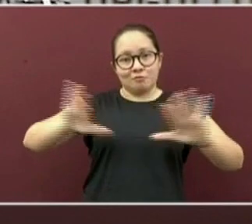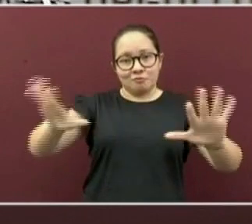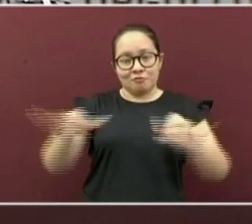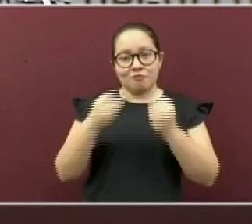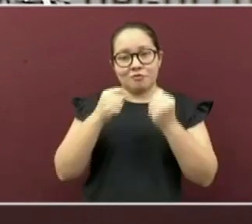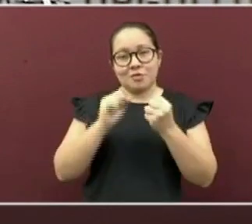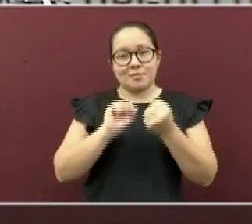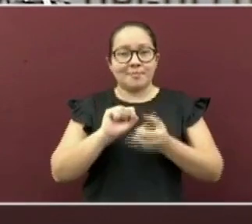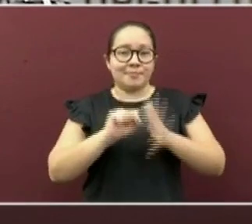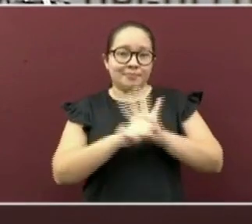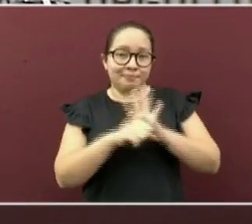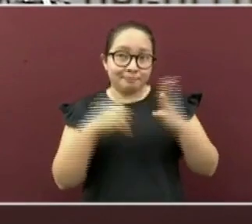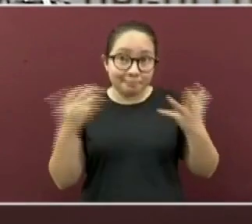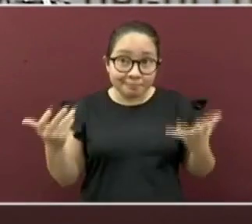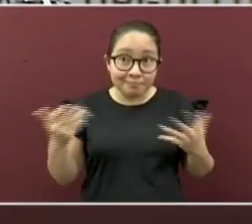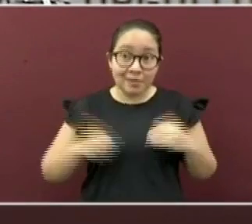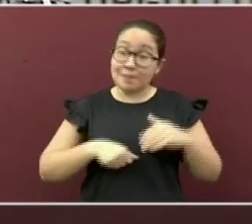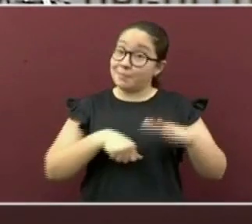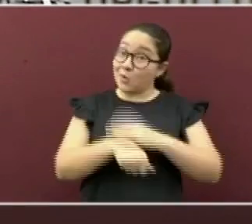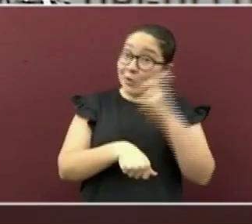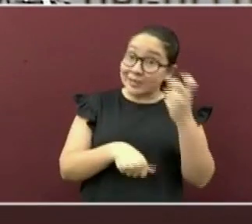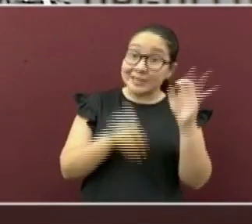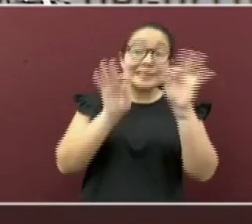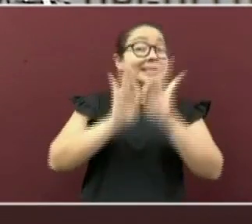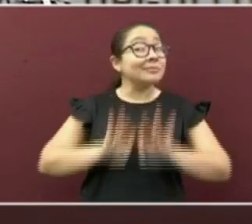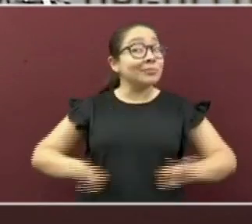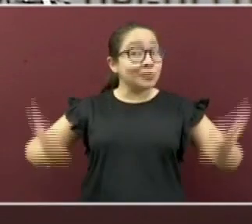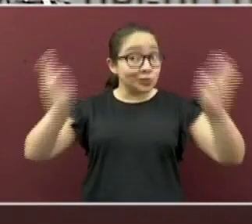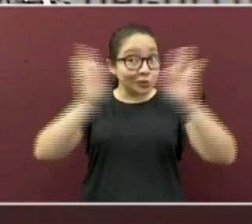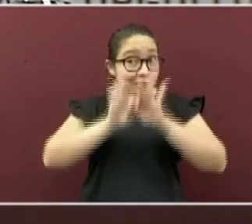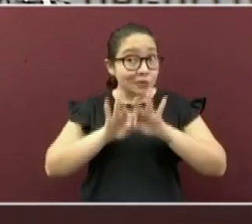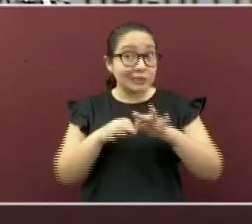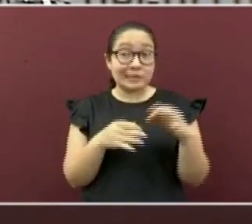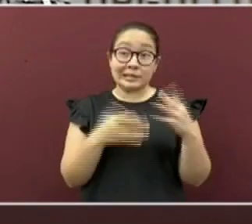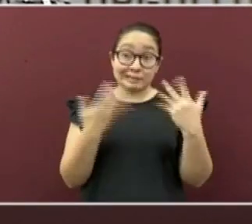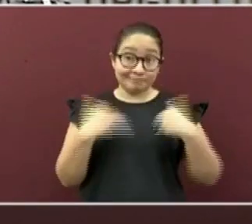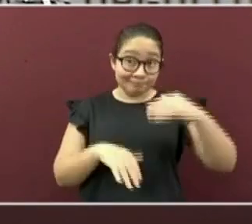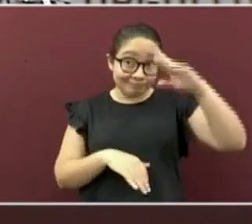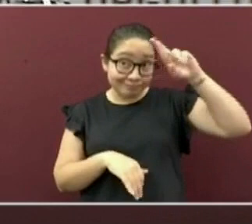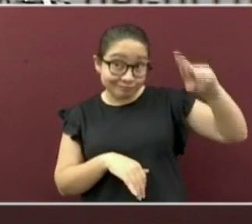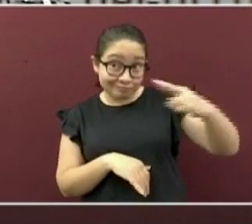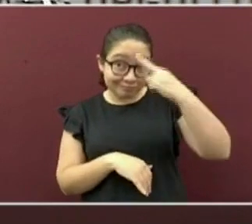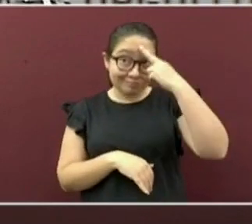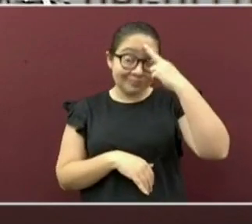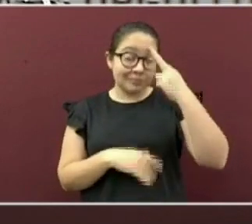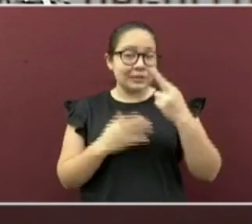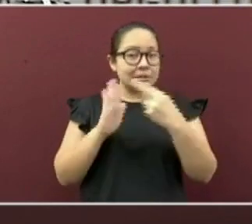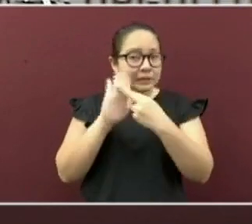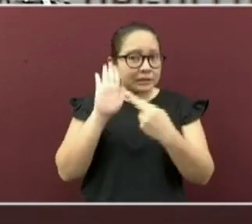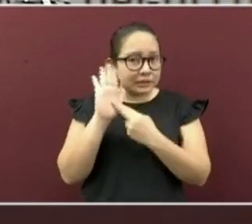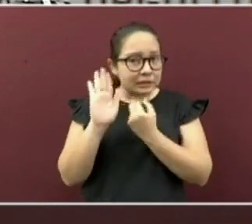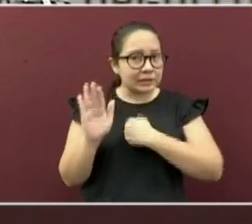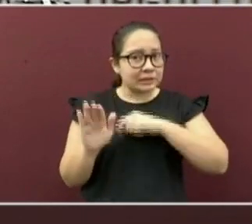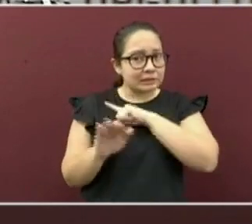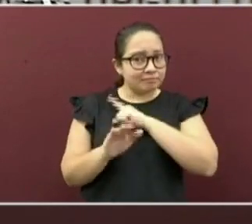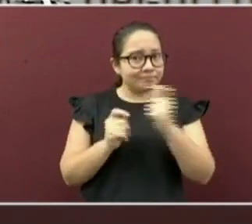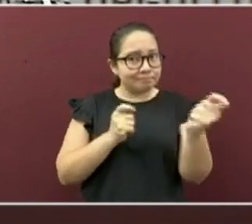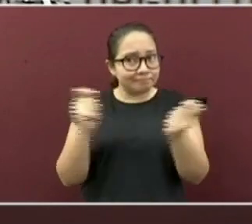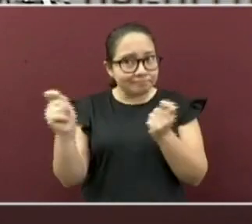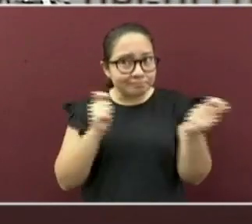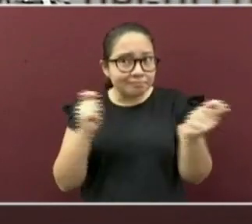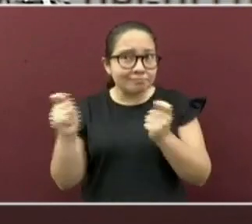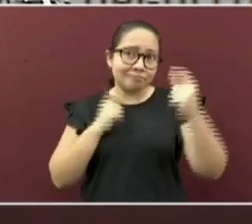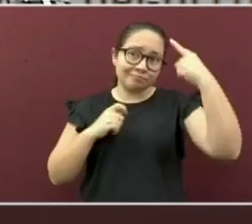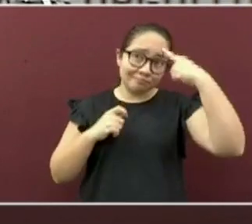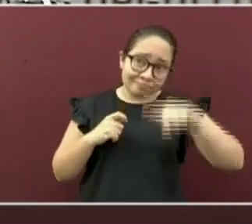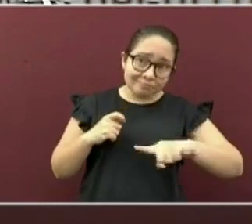COVID-19. Por esto, es prioritario tener muy presente las medidas de contención y